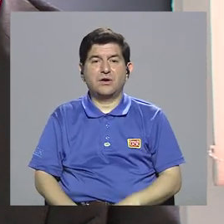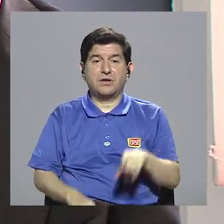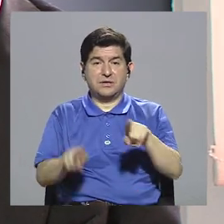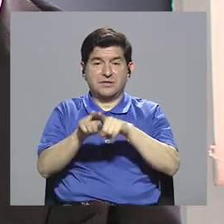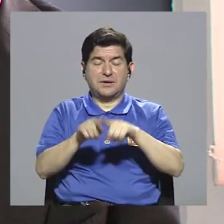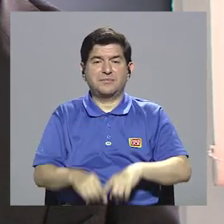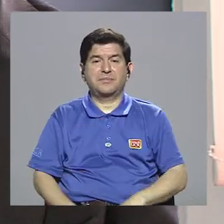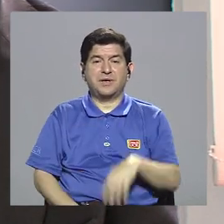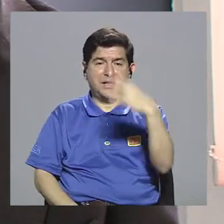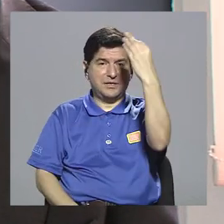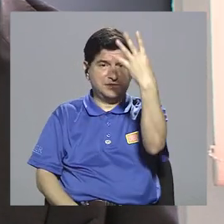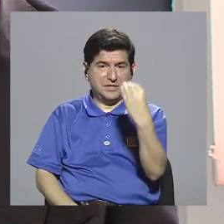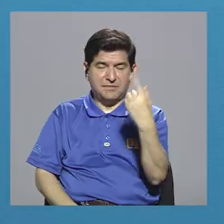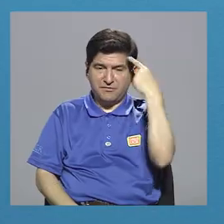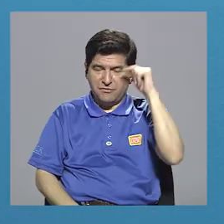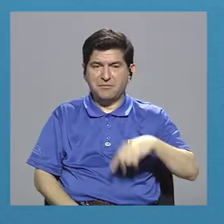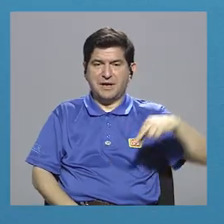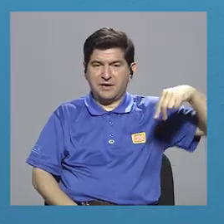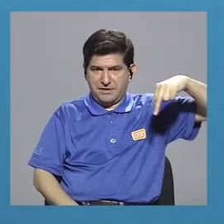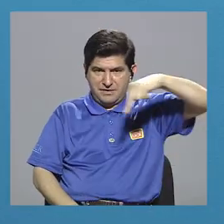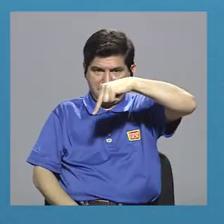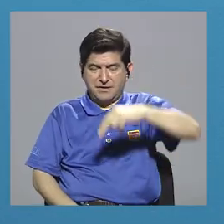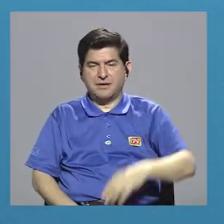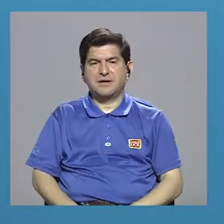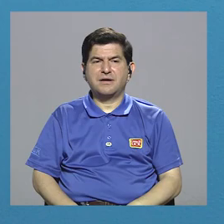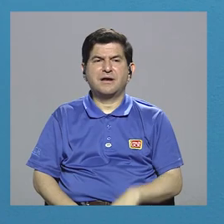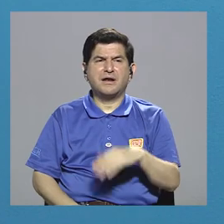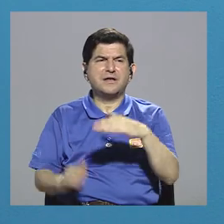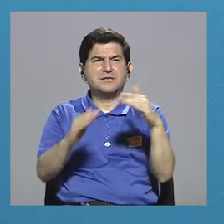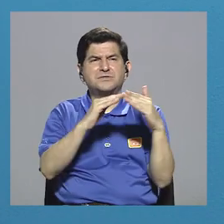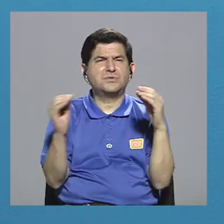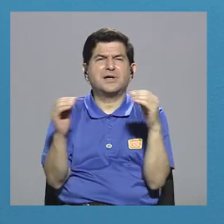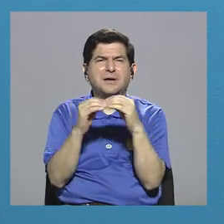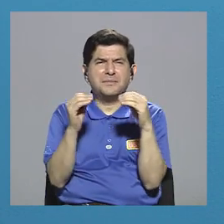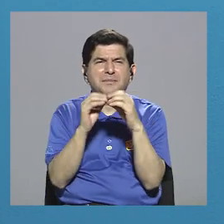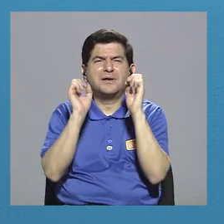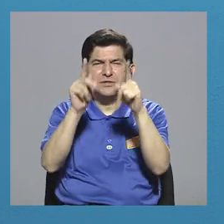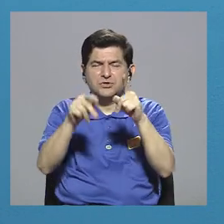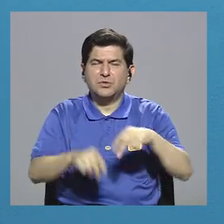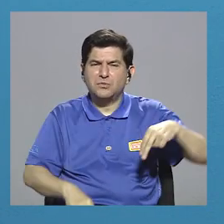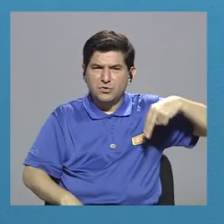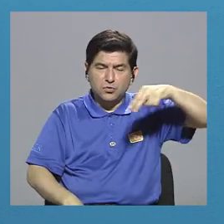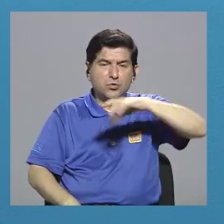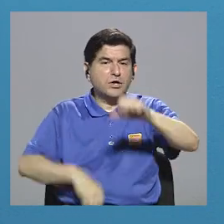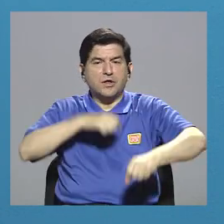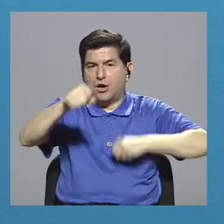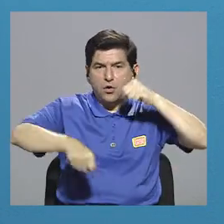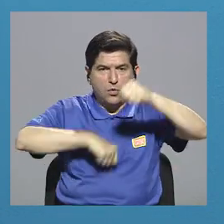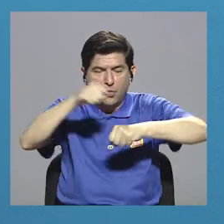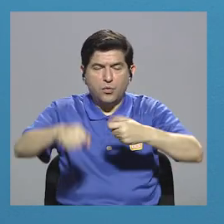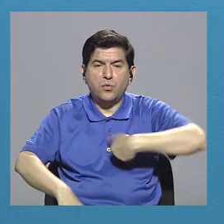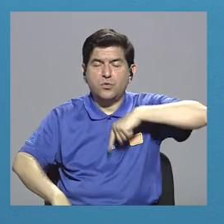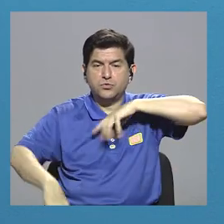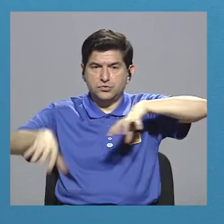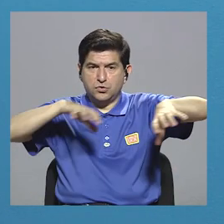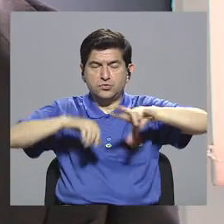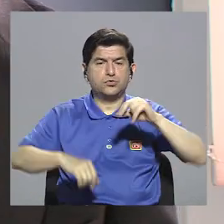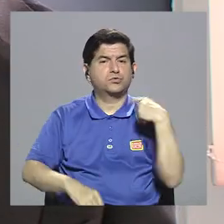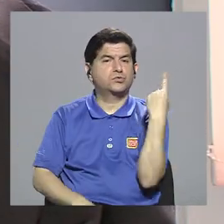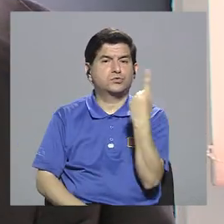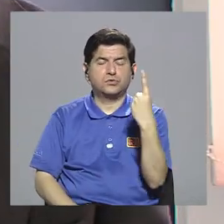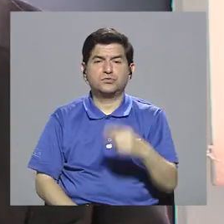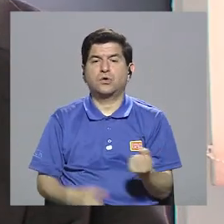ciudad en la cual se hoy sea más caminable podamos andar más en bicicleta nos podamos mover no solamente en auto no